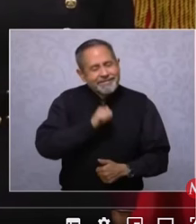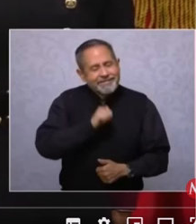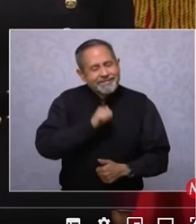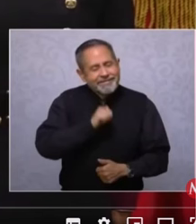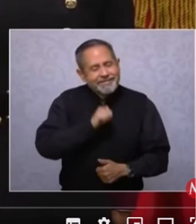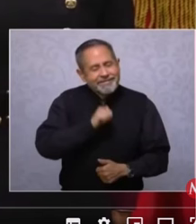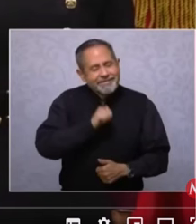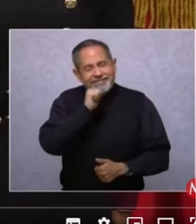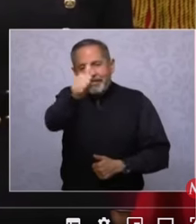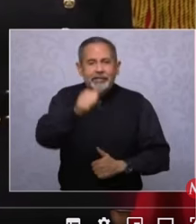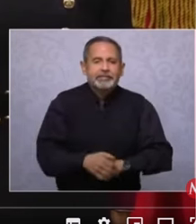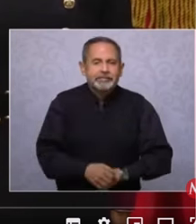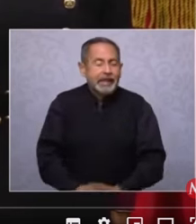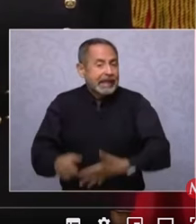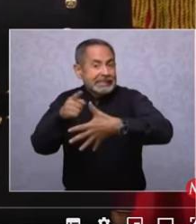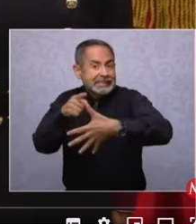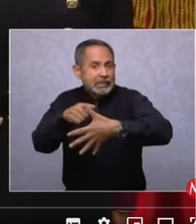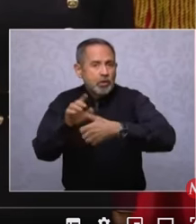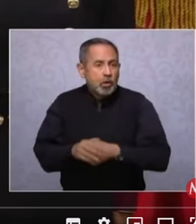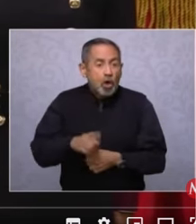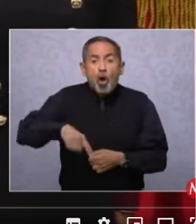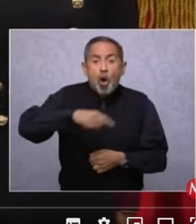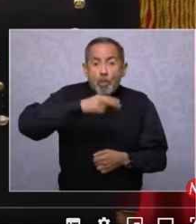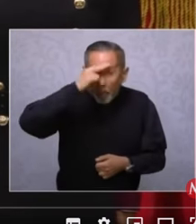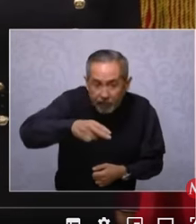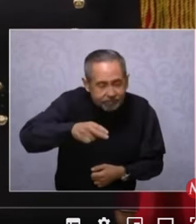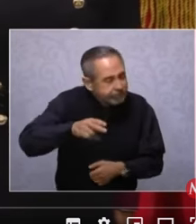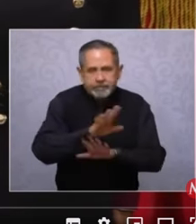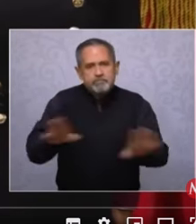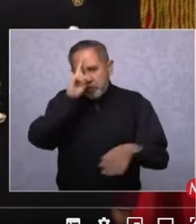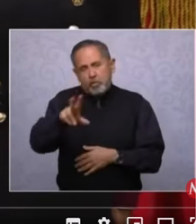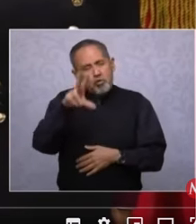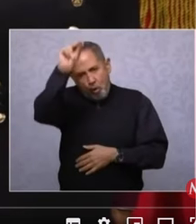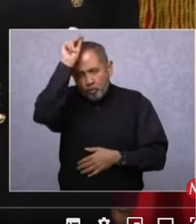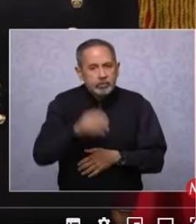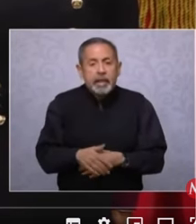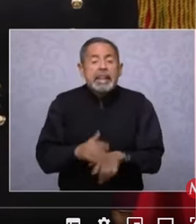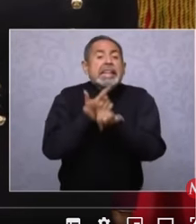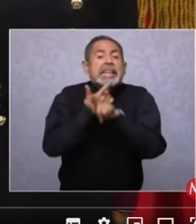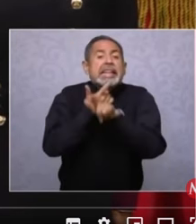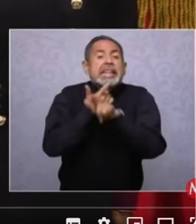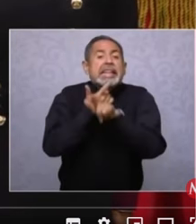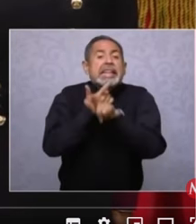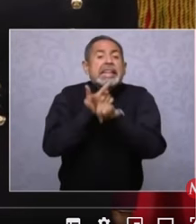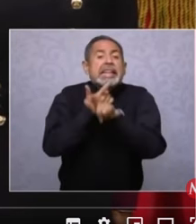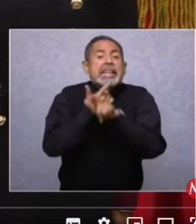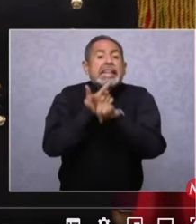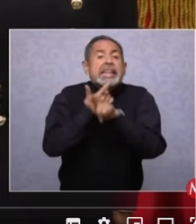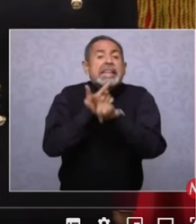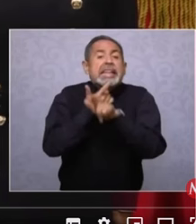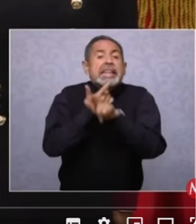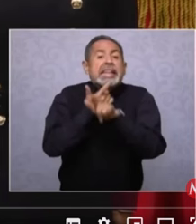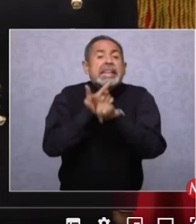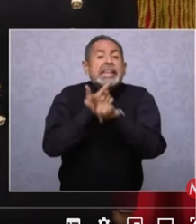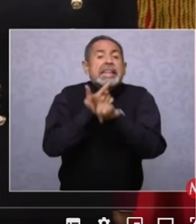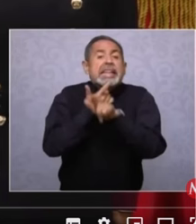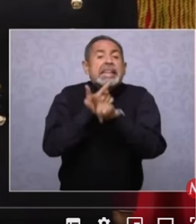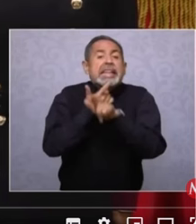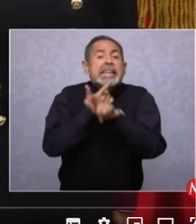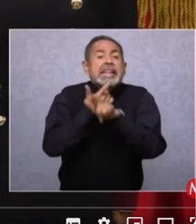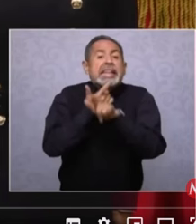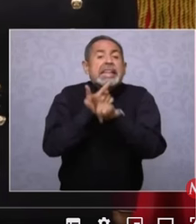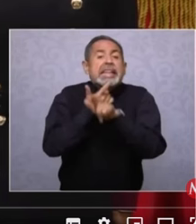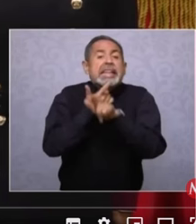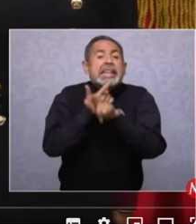votos. Prohibido prohibir. La libertad es esencia de la democracia. Prohibido prohibir. Ese parece un